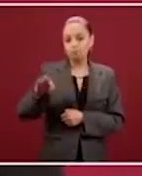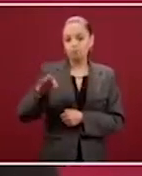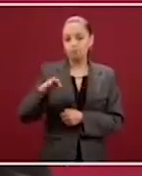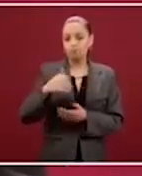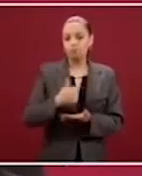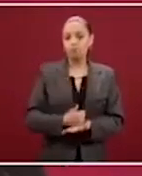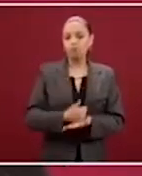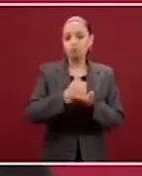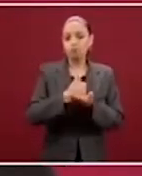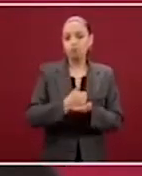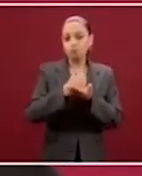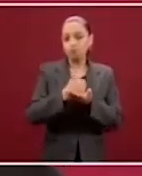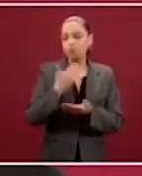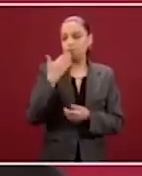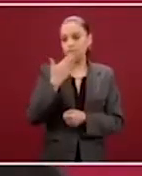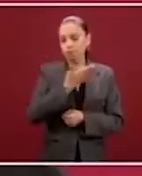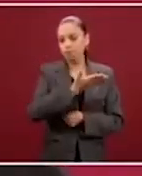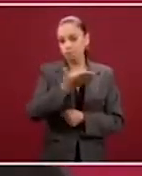noble,